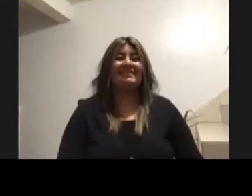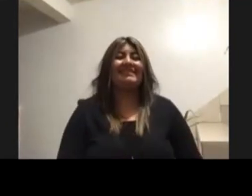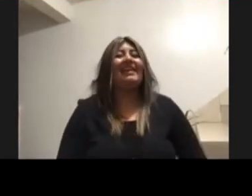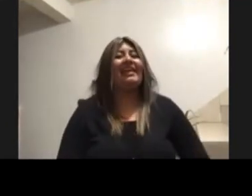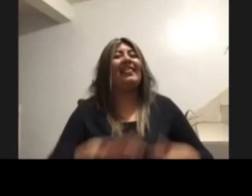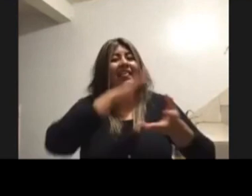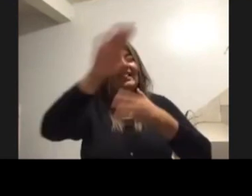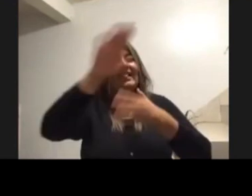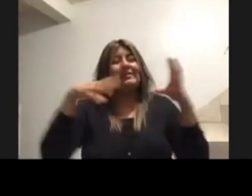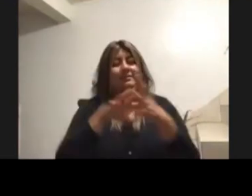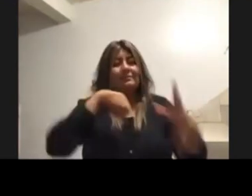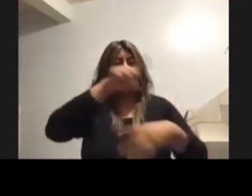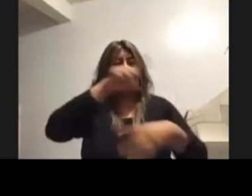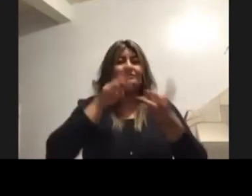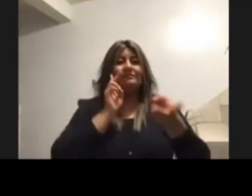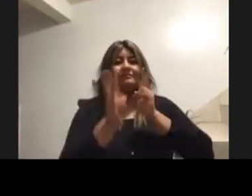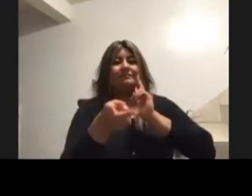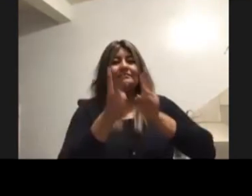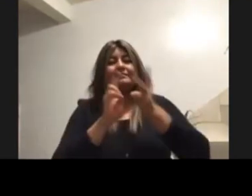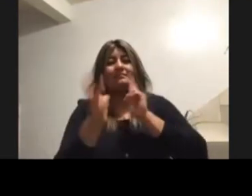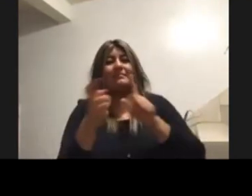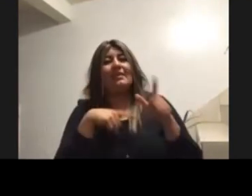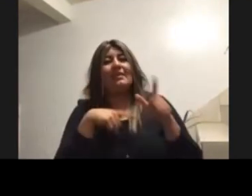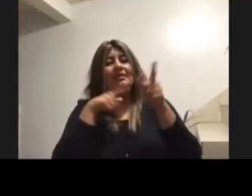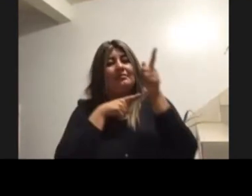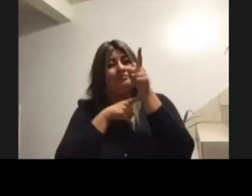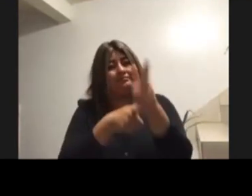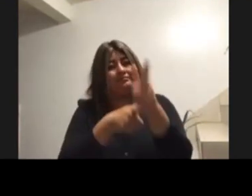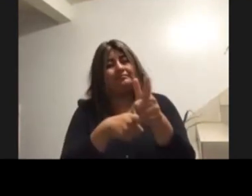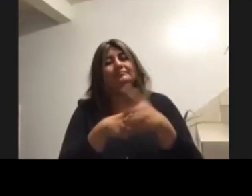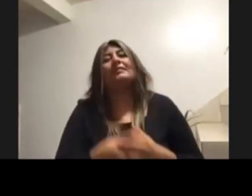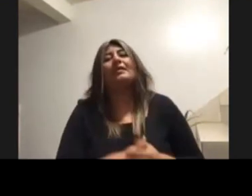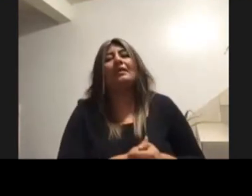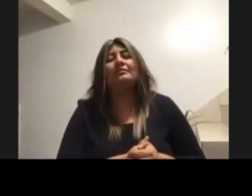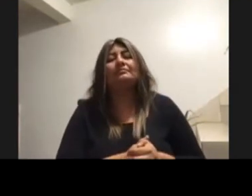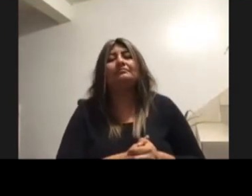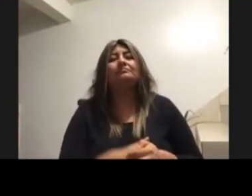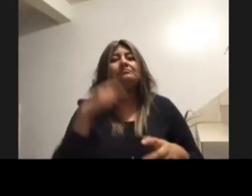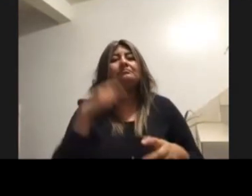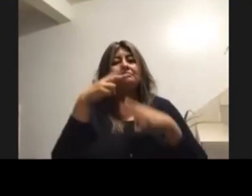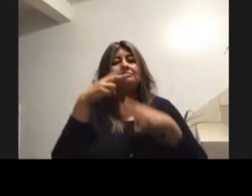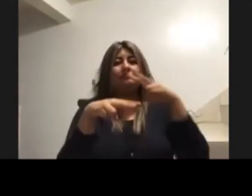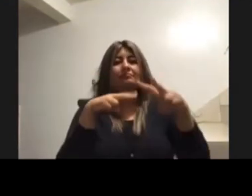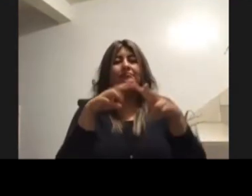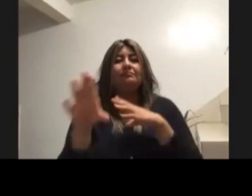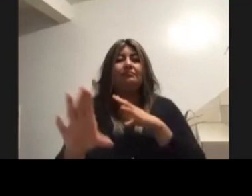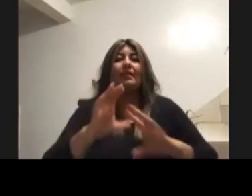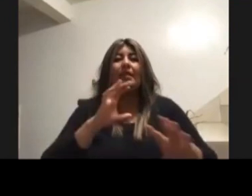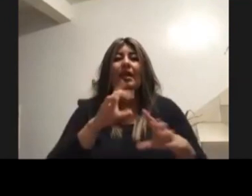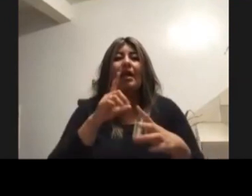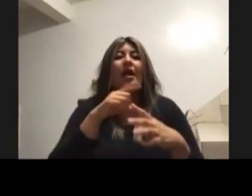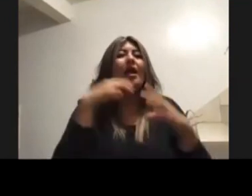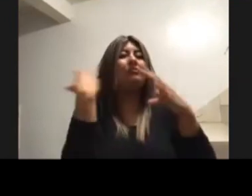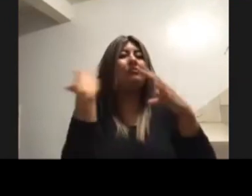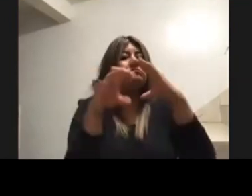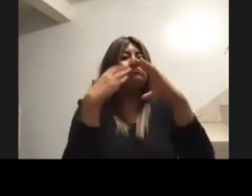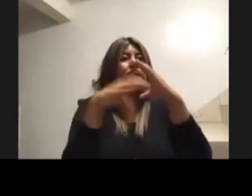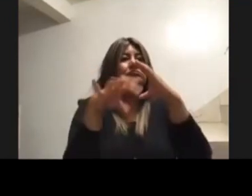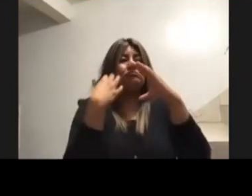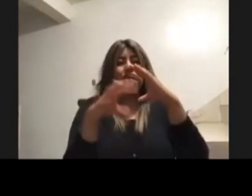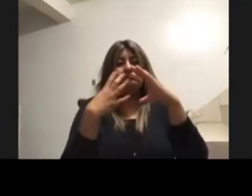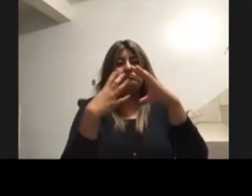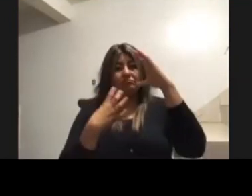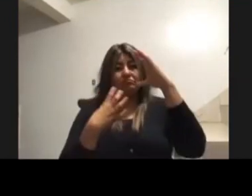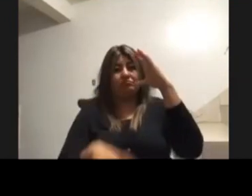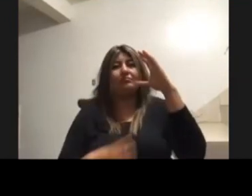que siguen en línea para que se puedan seguir tanto mirando, se pueden seguir comentando también, difundiendo. Les agradecemos